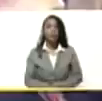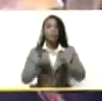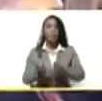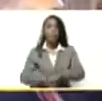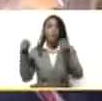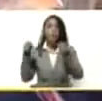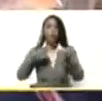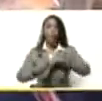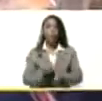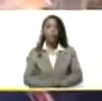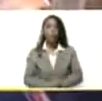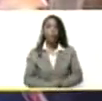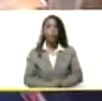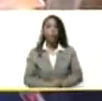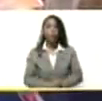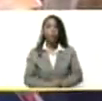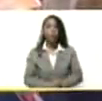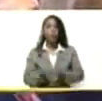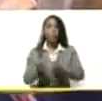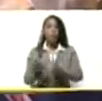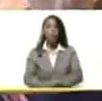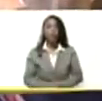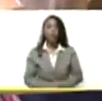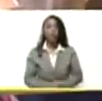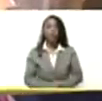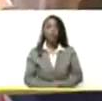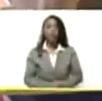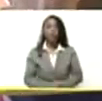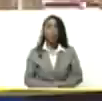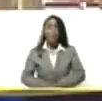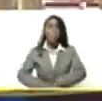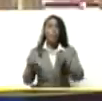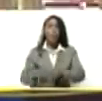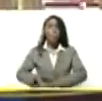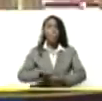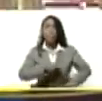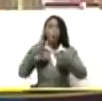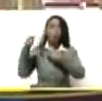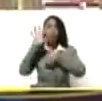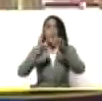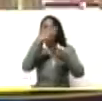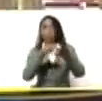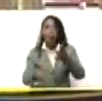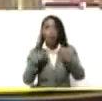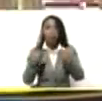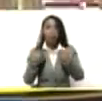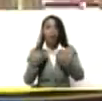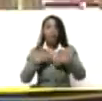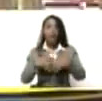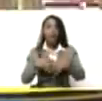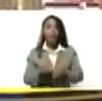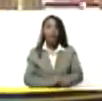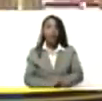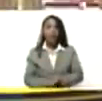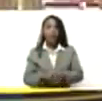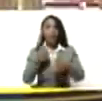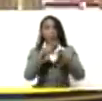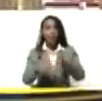casos de coronavirus y llegamos a al datos de cinco